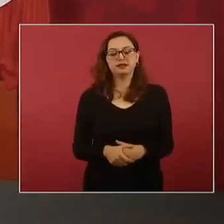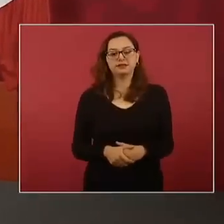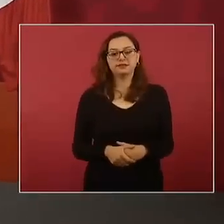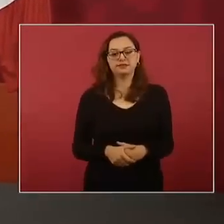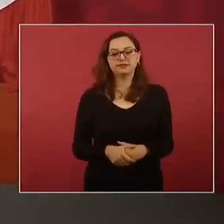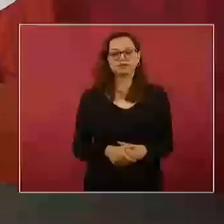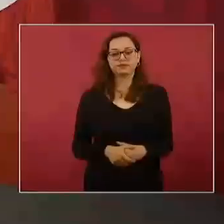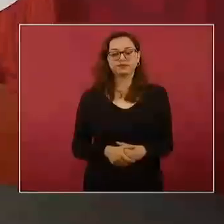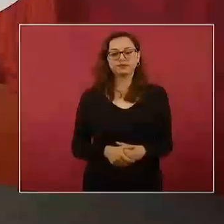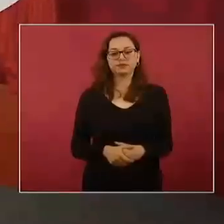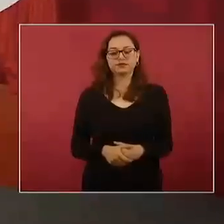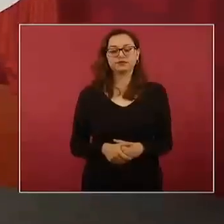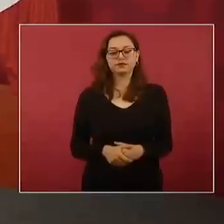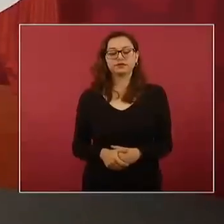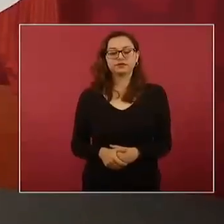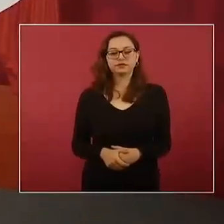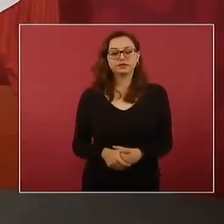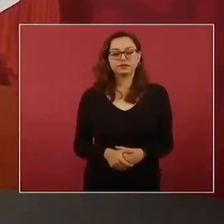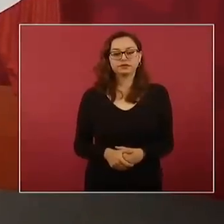porque